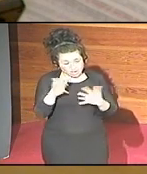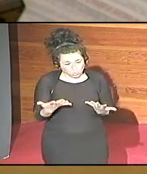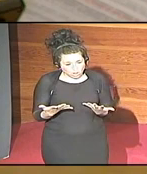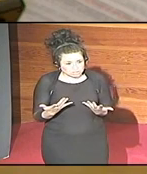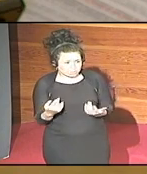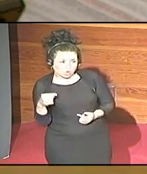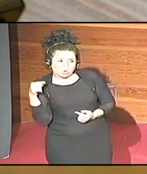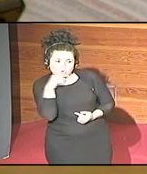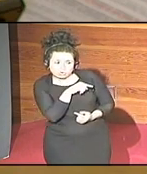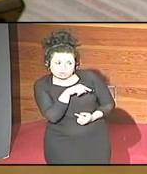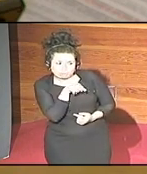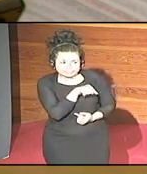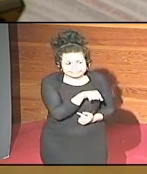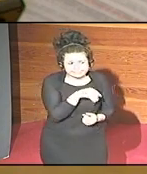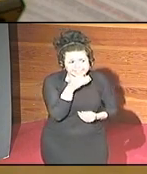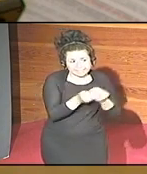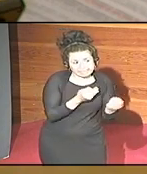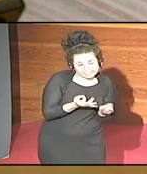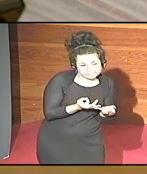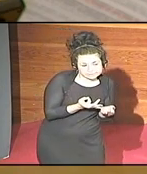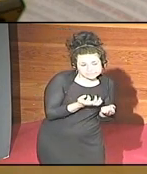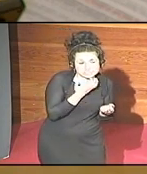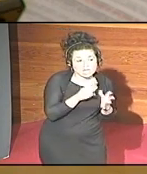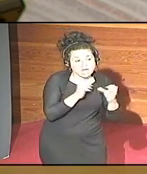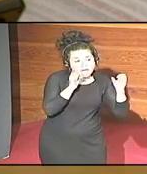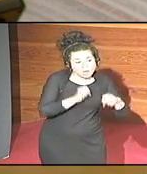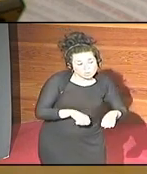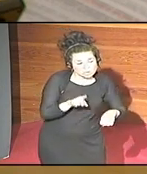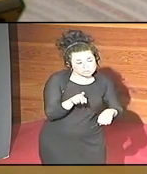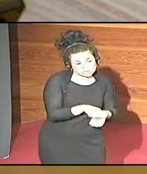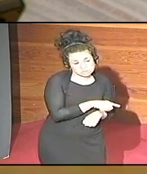con Rusia. Si llegamos a un acuerdo, aunque sea